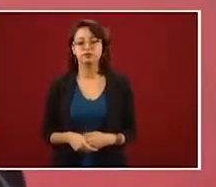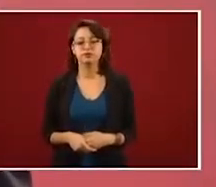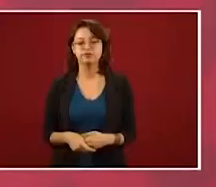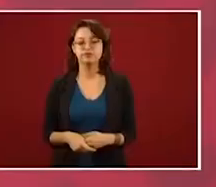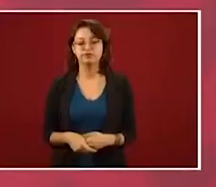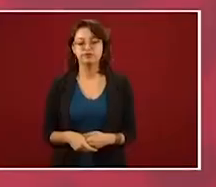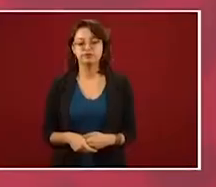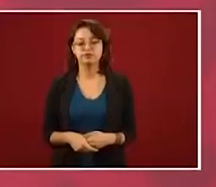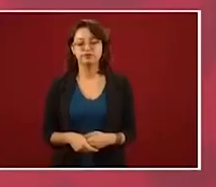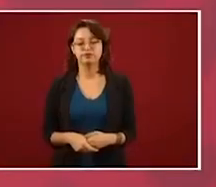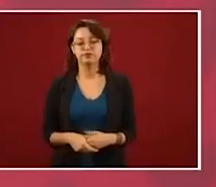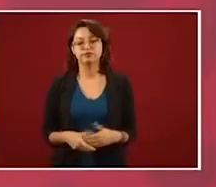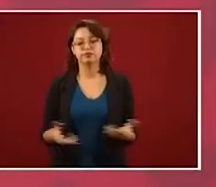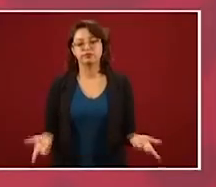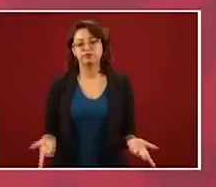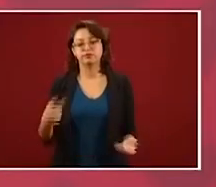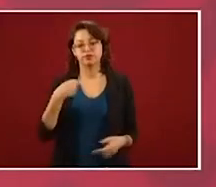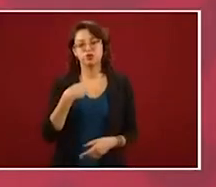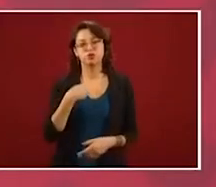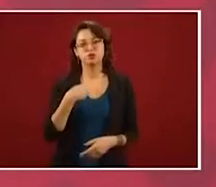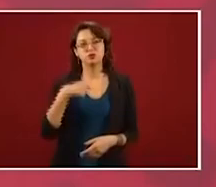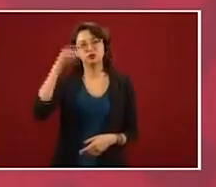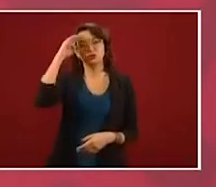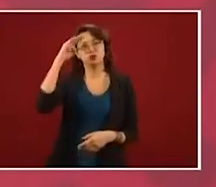ese es el fondo del asunto,